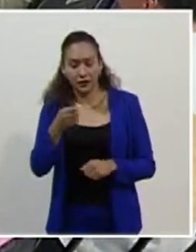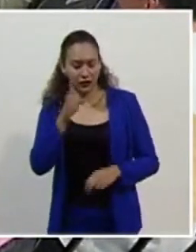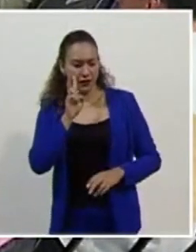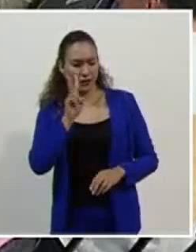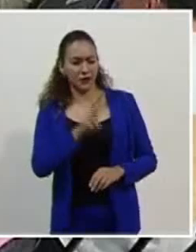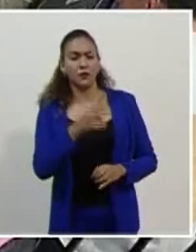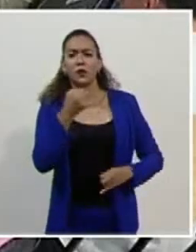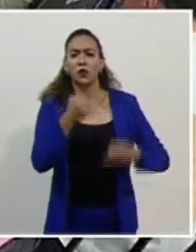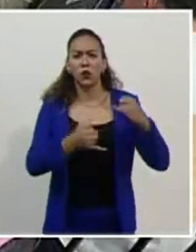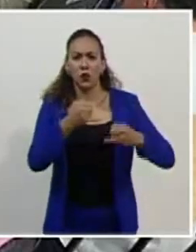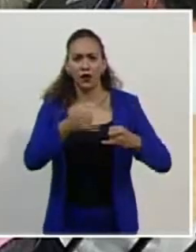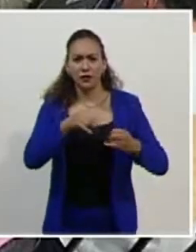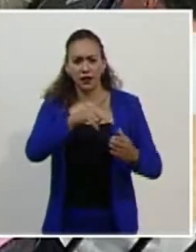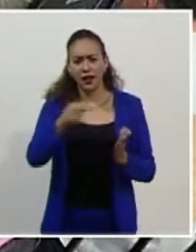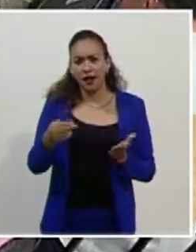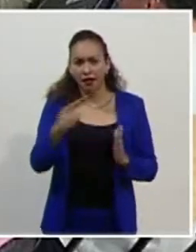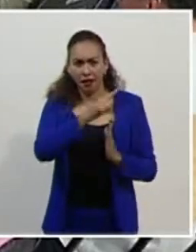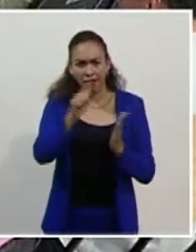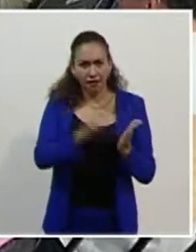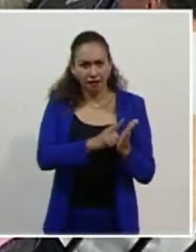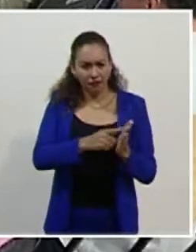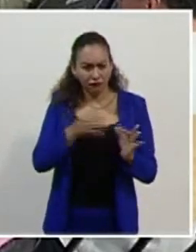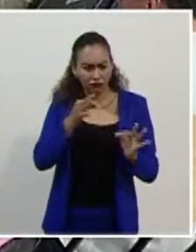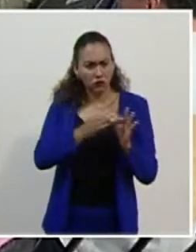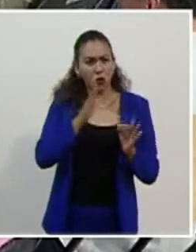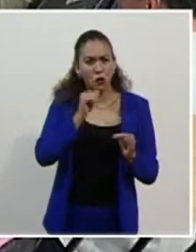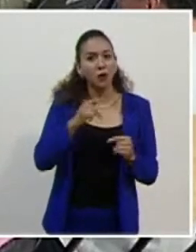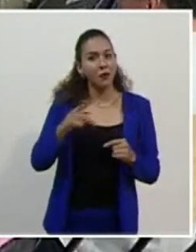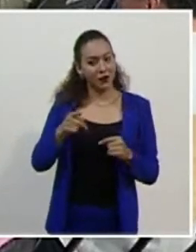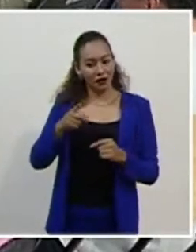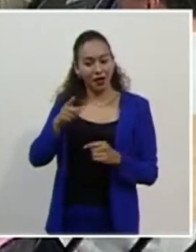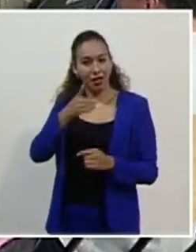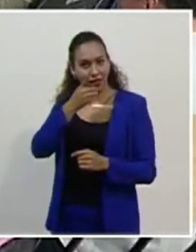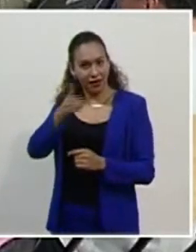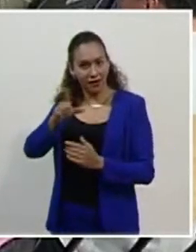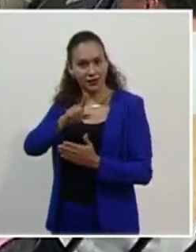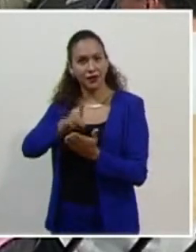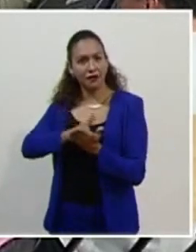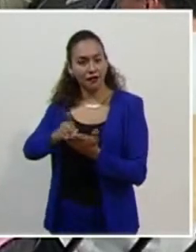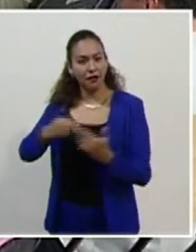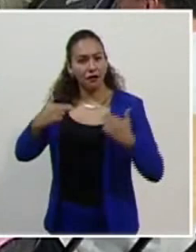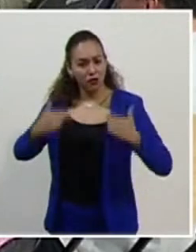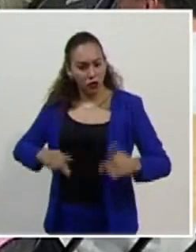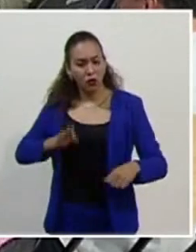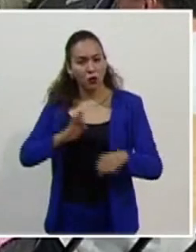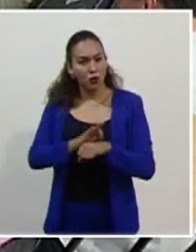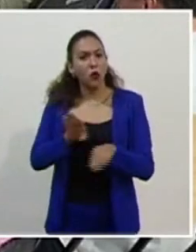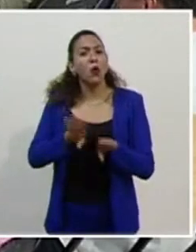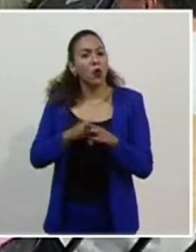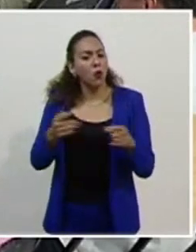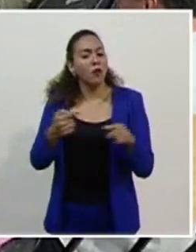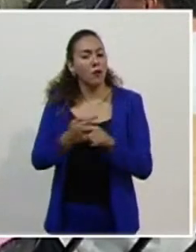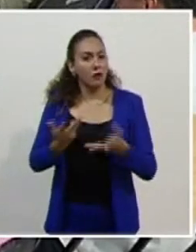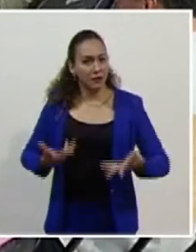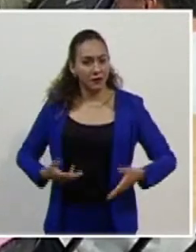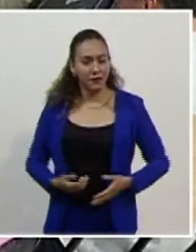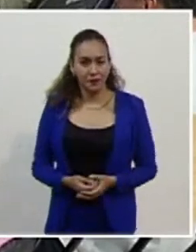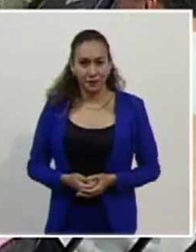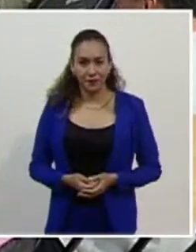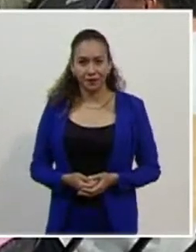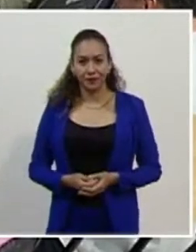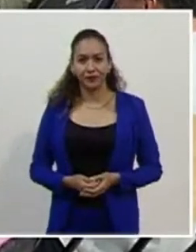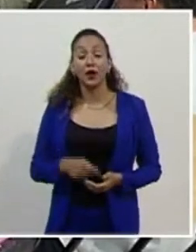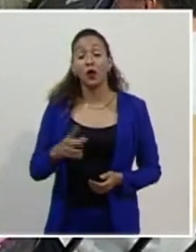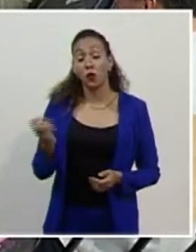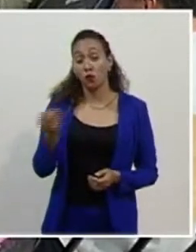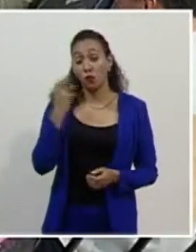puede dejar de aplicar una norma aunque sea violatoria de derechos humanos, que lo haga mejor en el amparo. Perfecto. La nota completa del